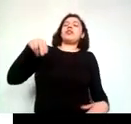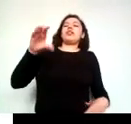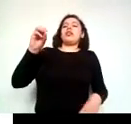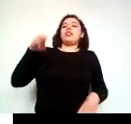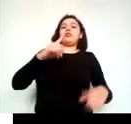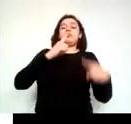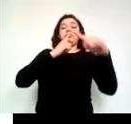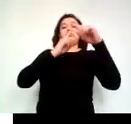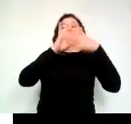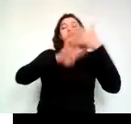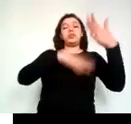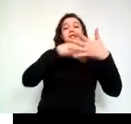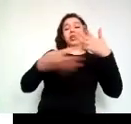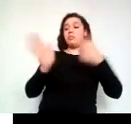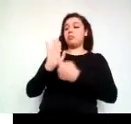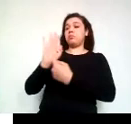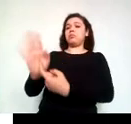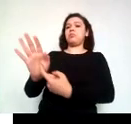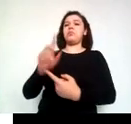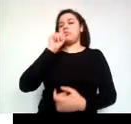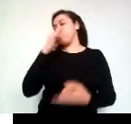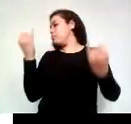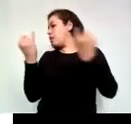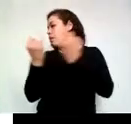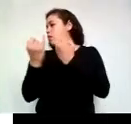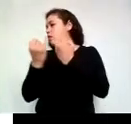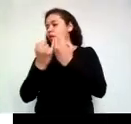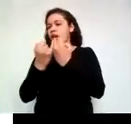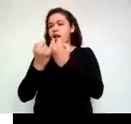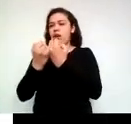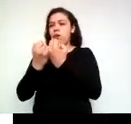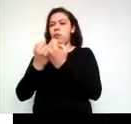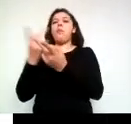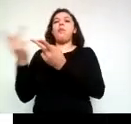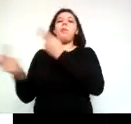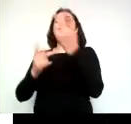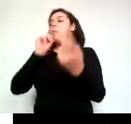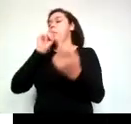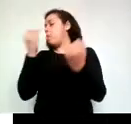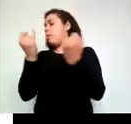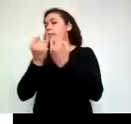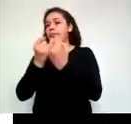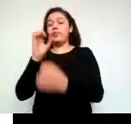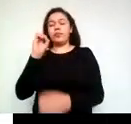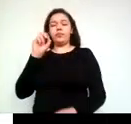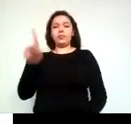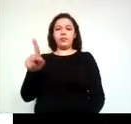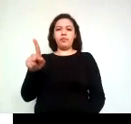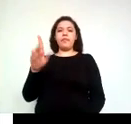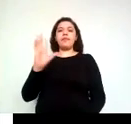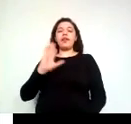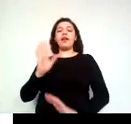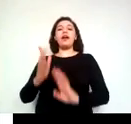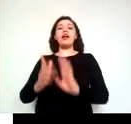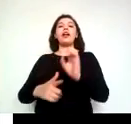y nos dice, igualito que lo vimos en el cuestionario, nos dice, ok, identifica tu